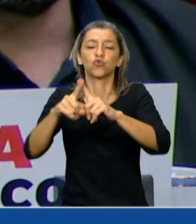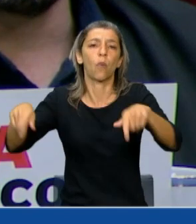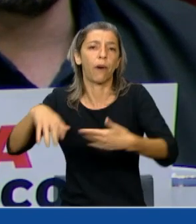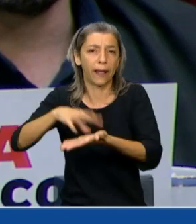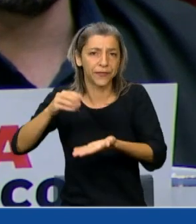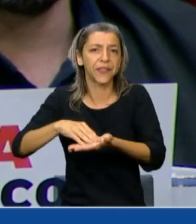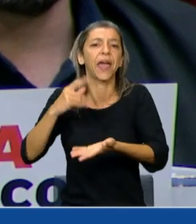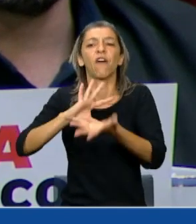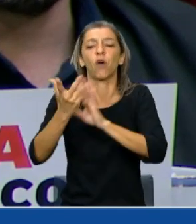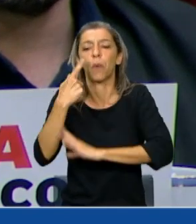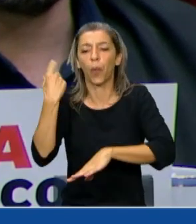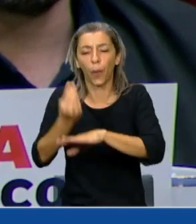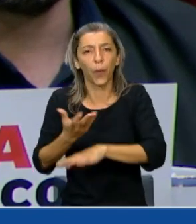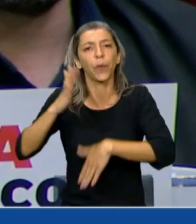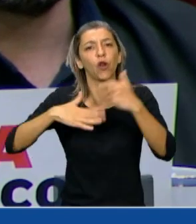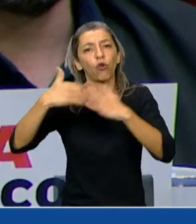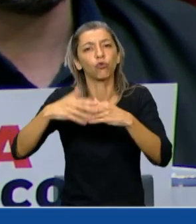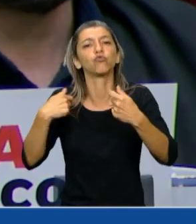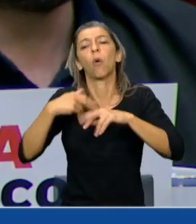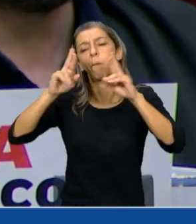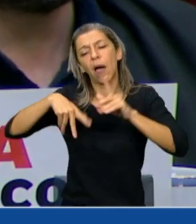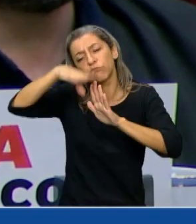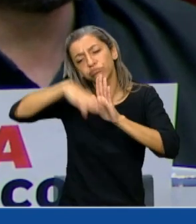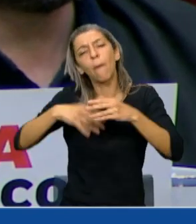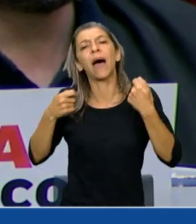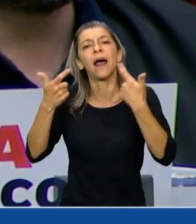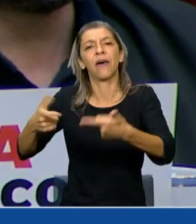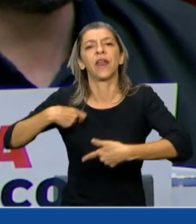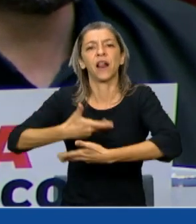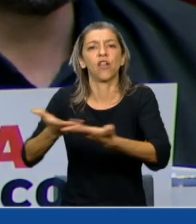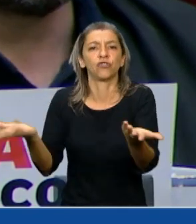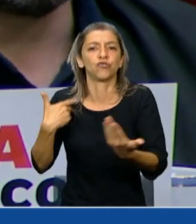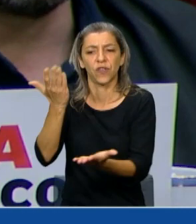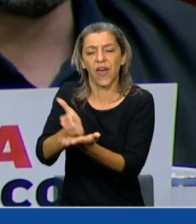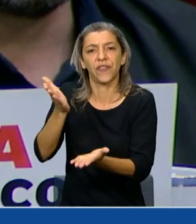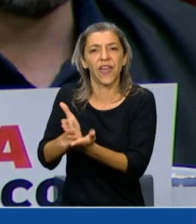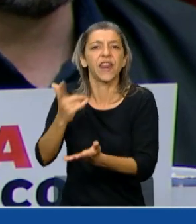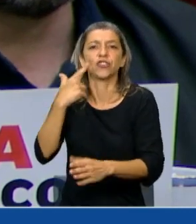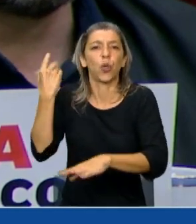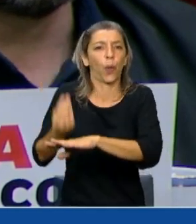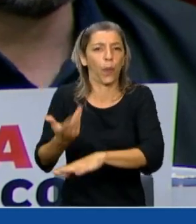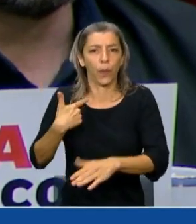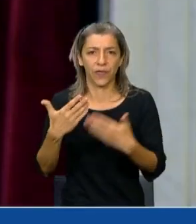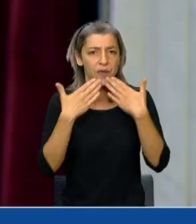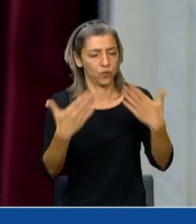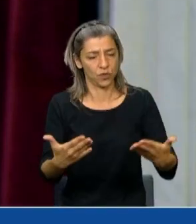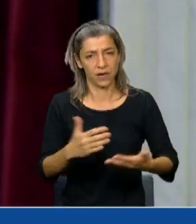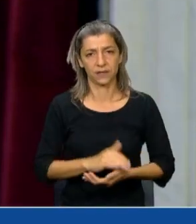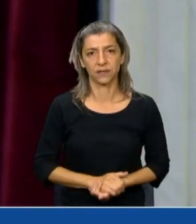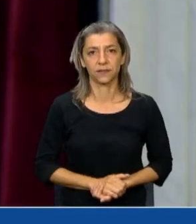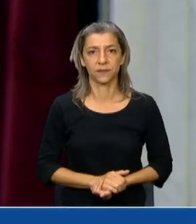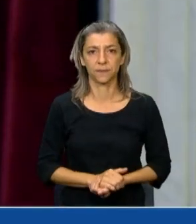a cómo se debe planificar para garantizarle a la población el derecho que es tener dónde vivir. Muchas gracias.